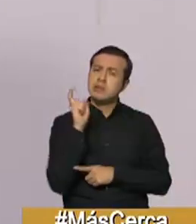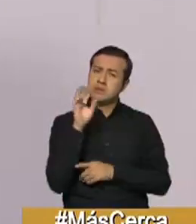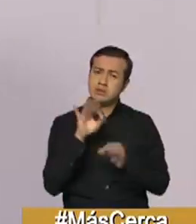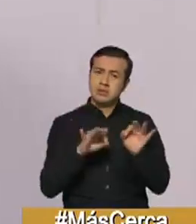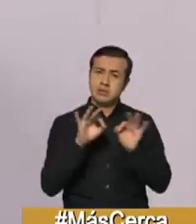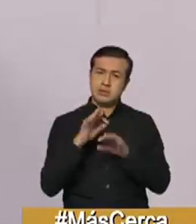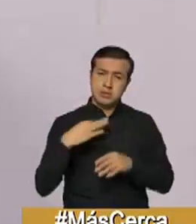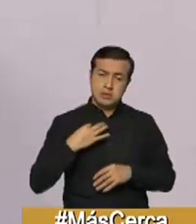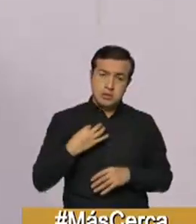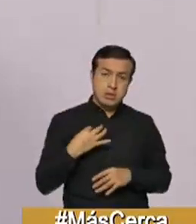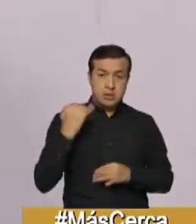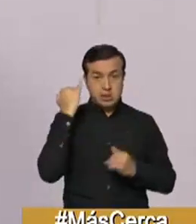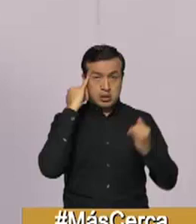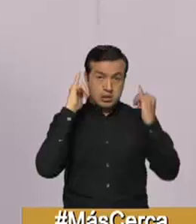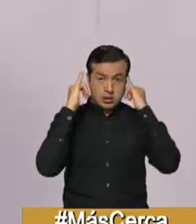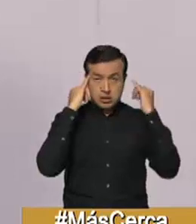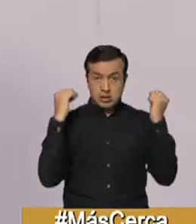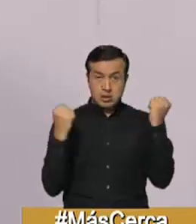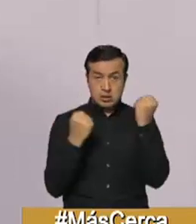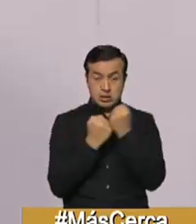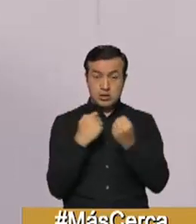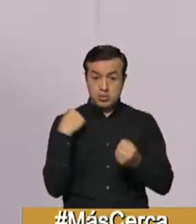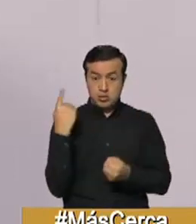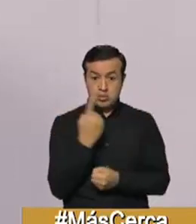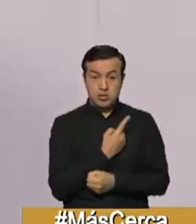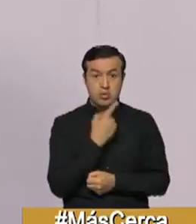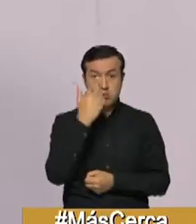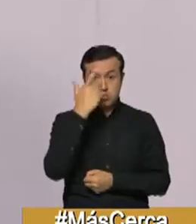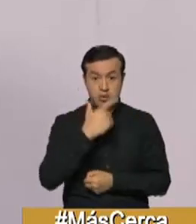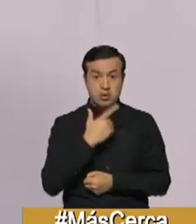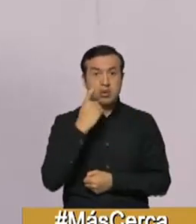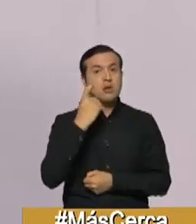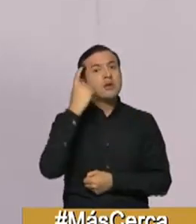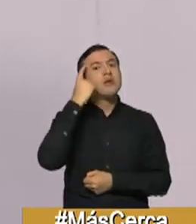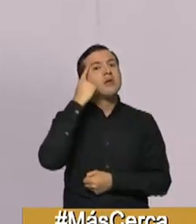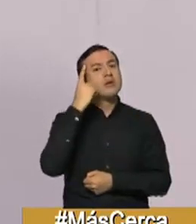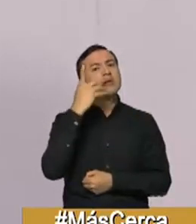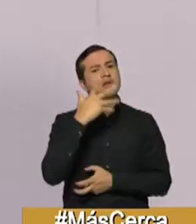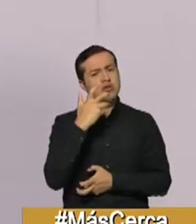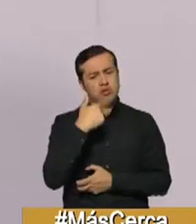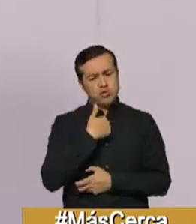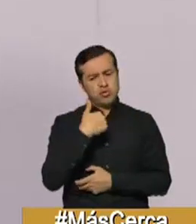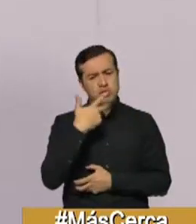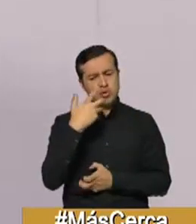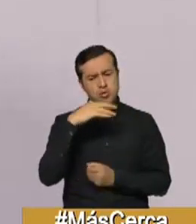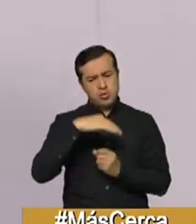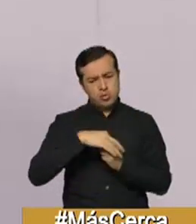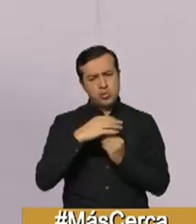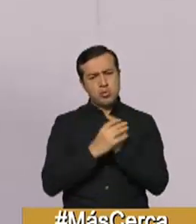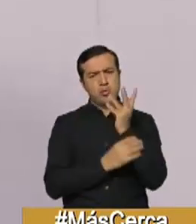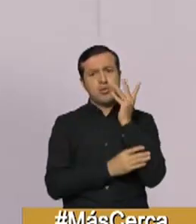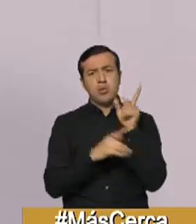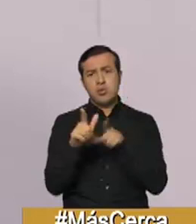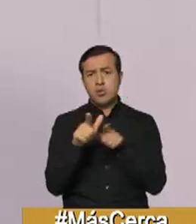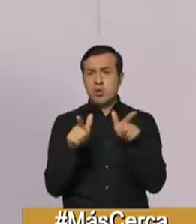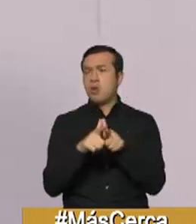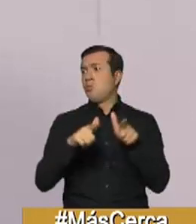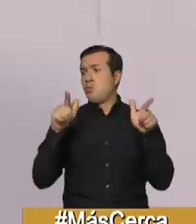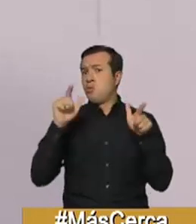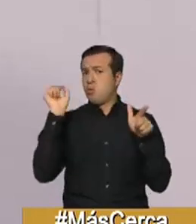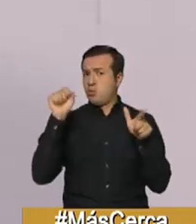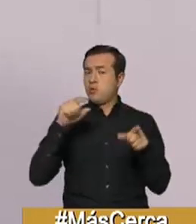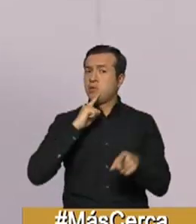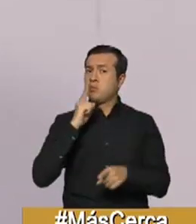Y también este tipo de iniciativas ayudan a que nosotros como ciudadanos también digamos, a ver, yo quiero un arbolito. Tal vez no hay mucho espacio, pero sí se lo puede